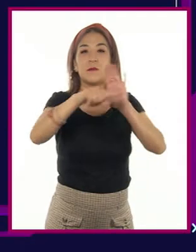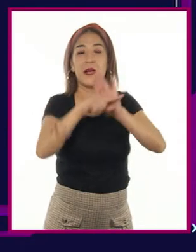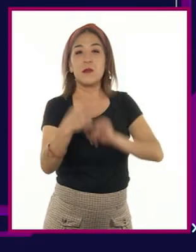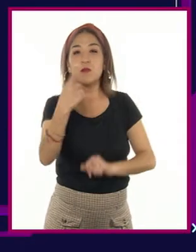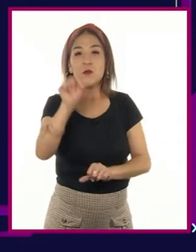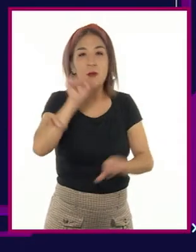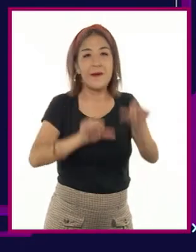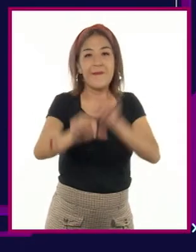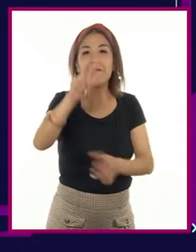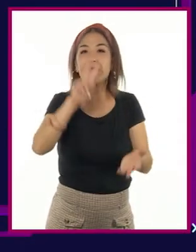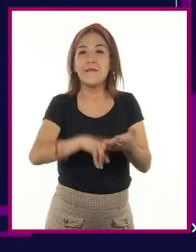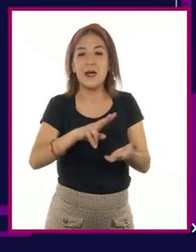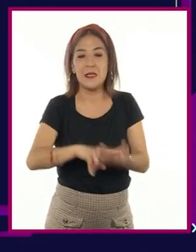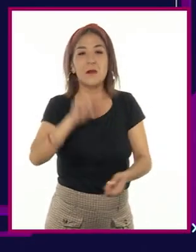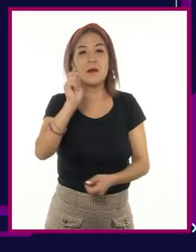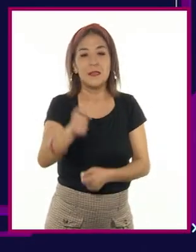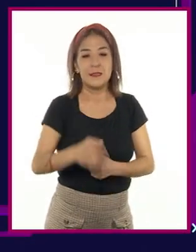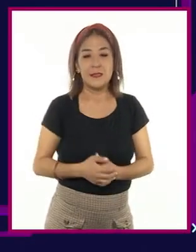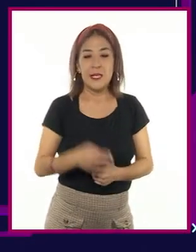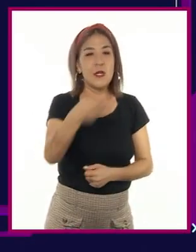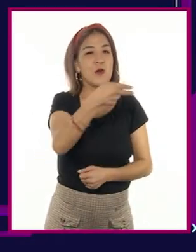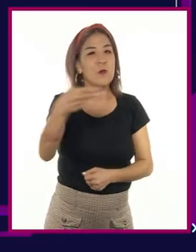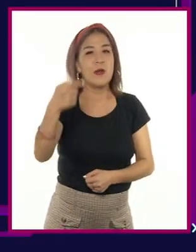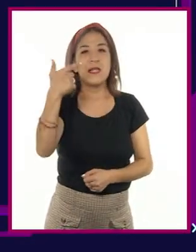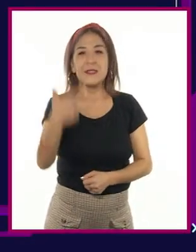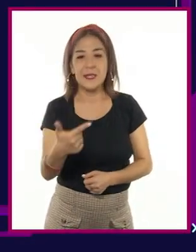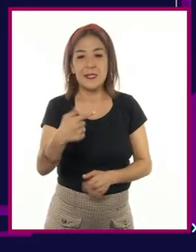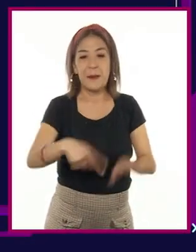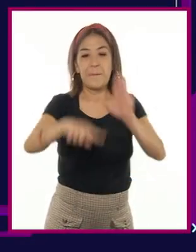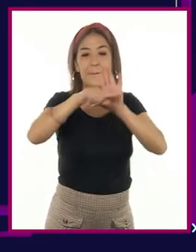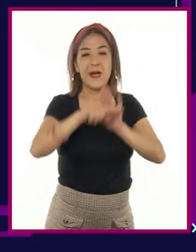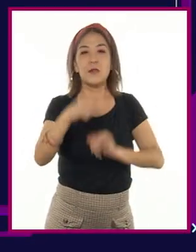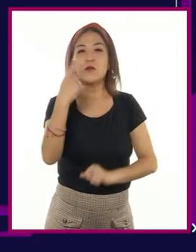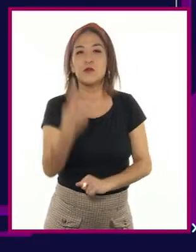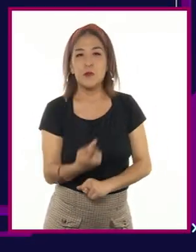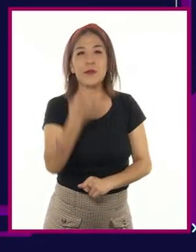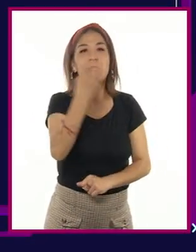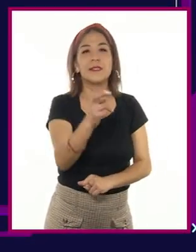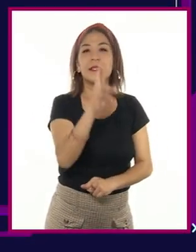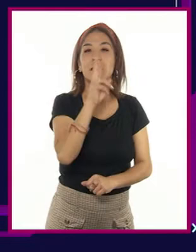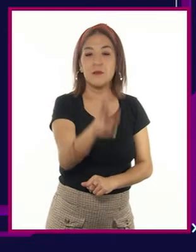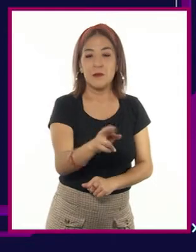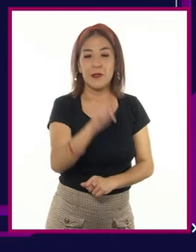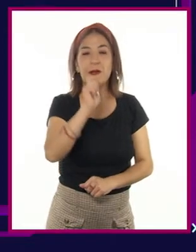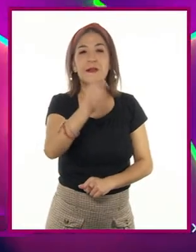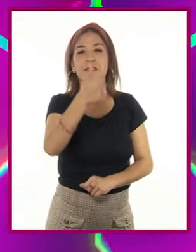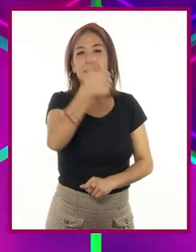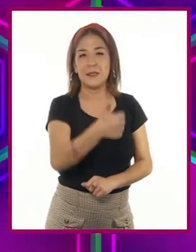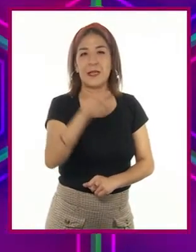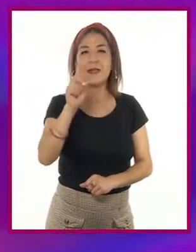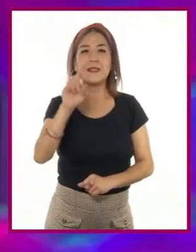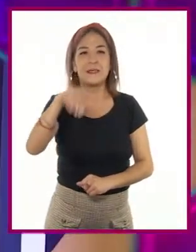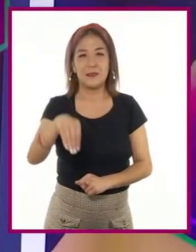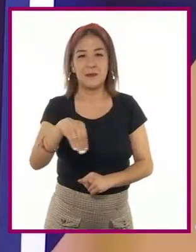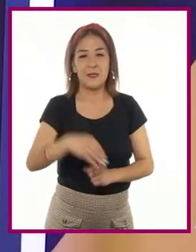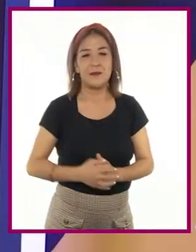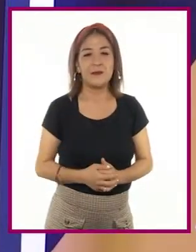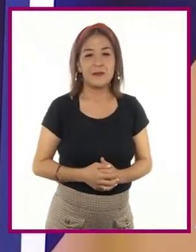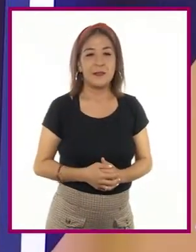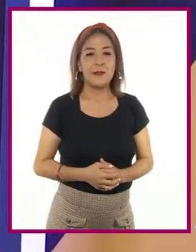sustituir los valores se obtiene que es igual a 7 menos 1 cuyo resultado es 6 de zinc